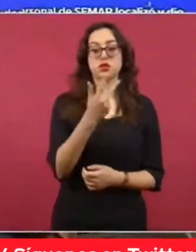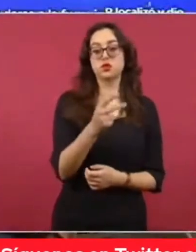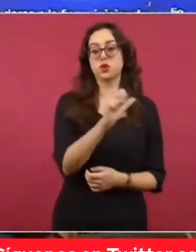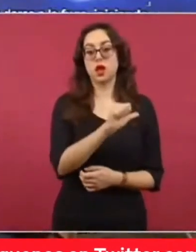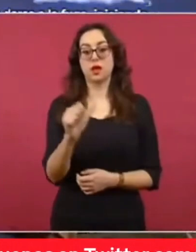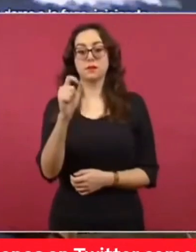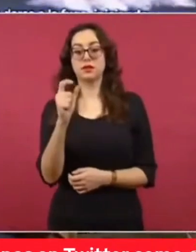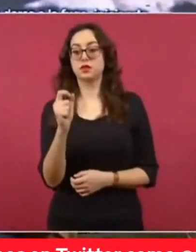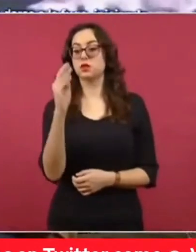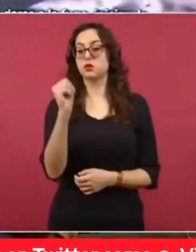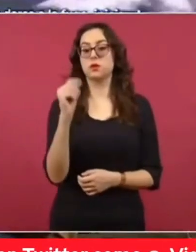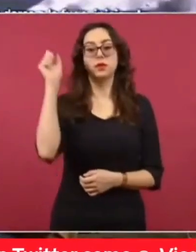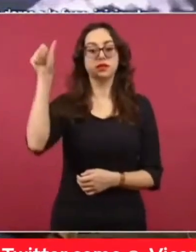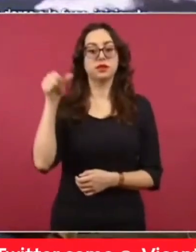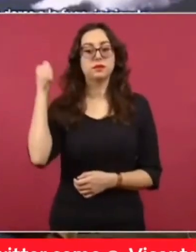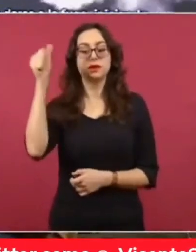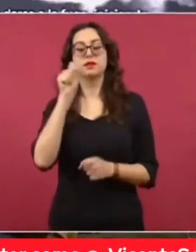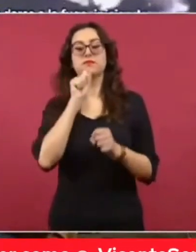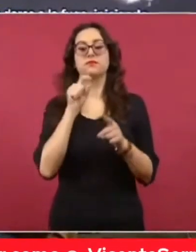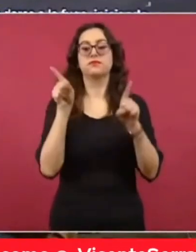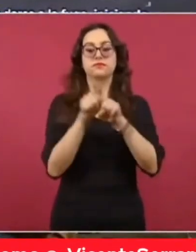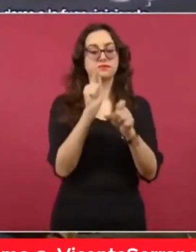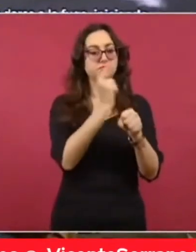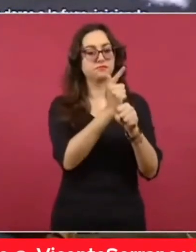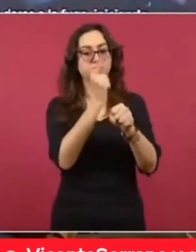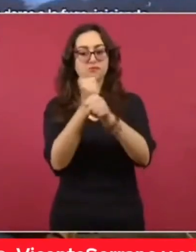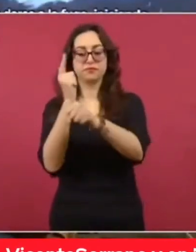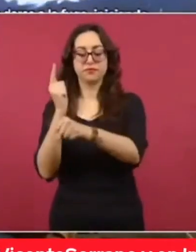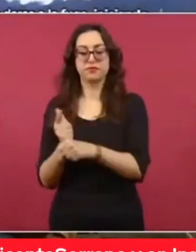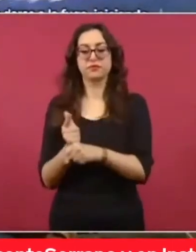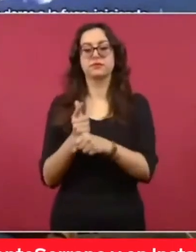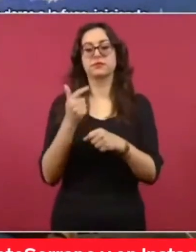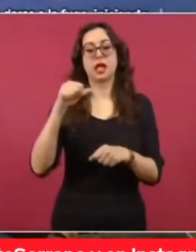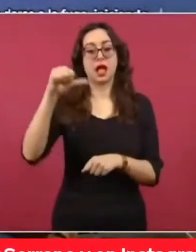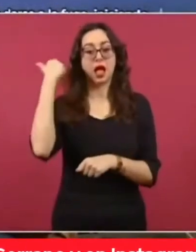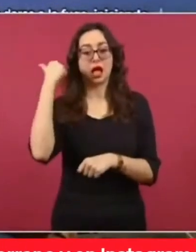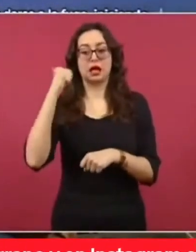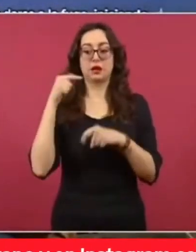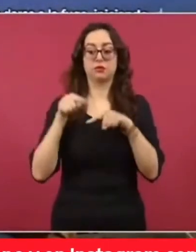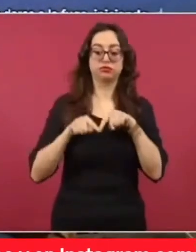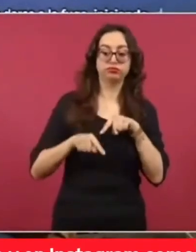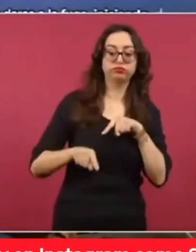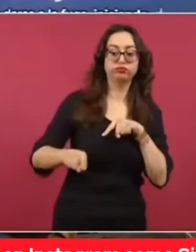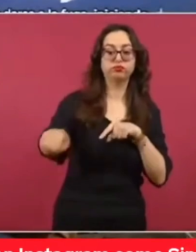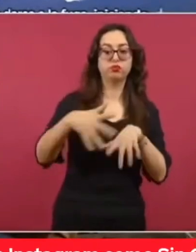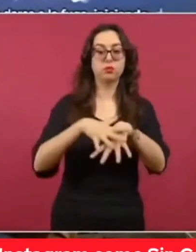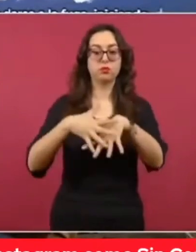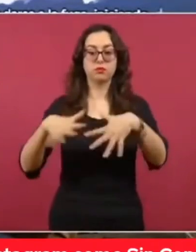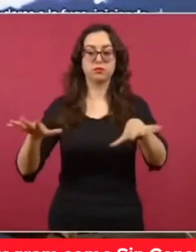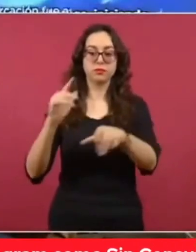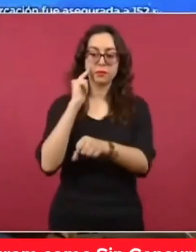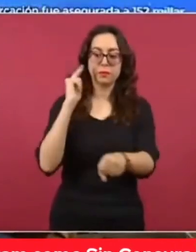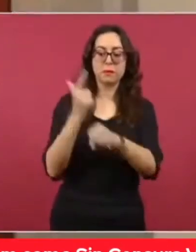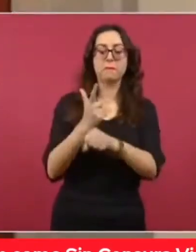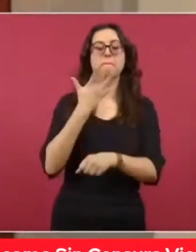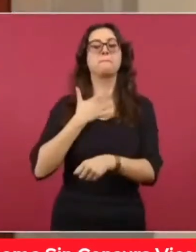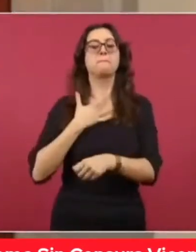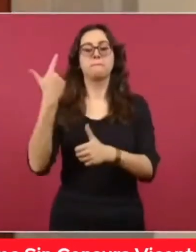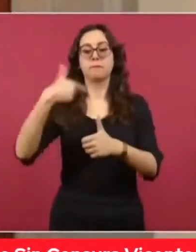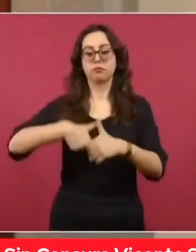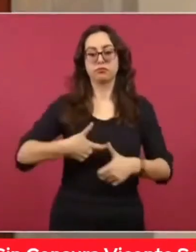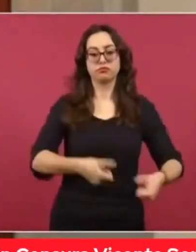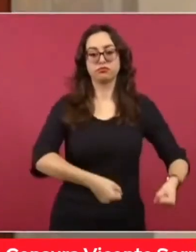aseguraron en a 150 dos millas náuticas al sur de Acapulco mil trescientos litros de combustible en 26